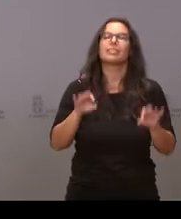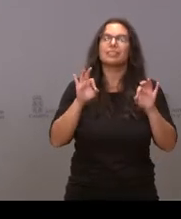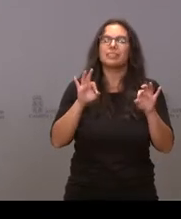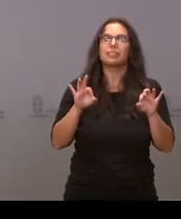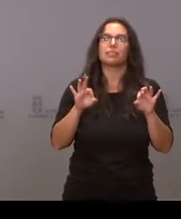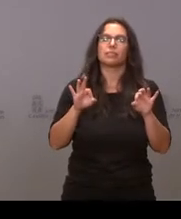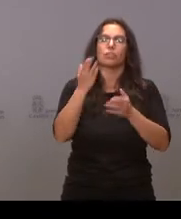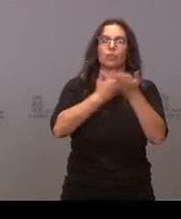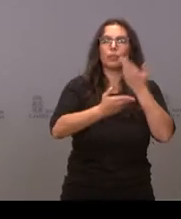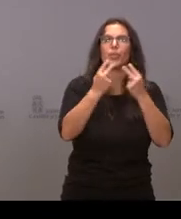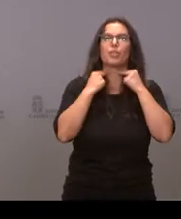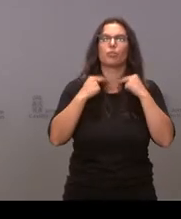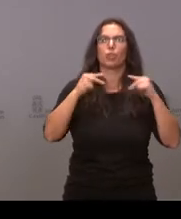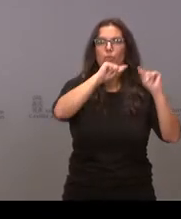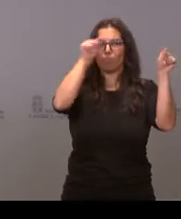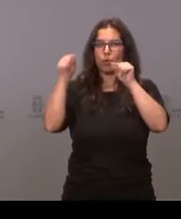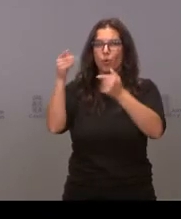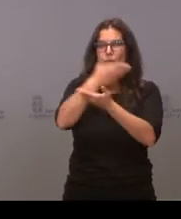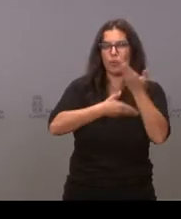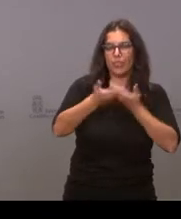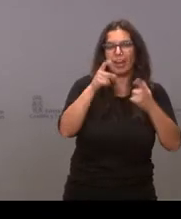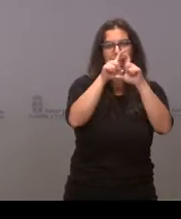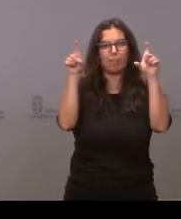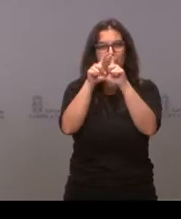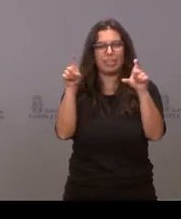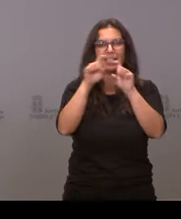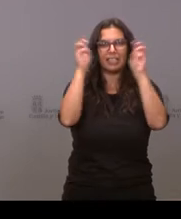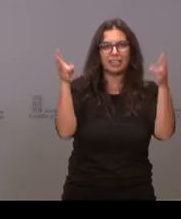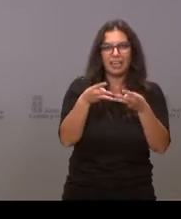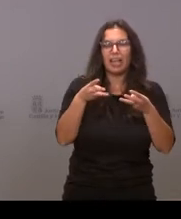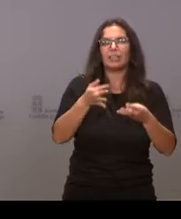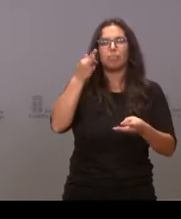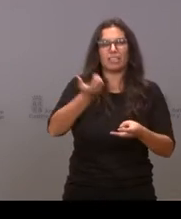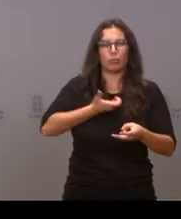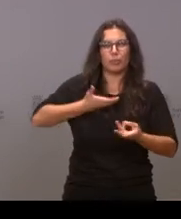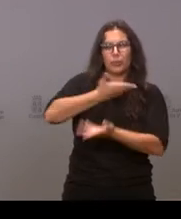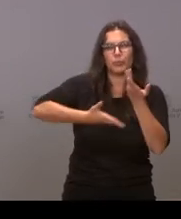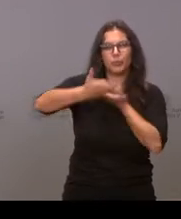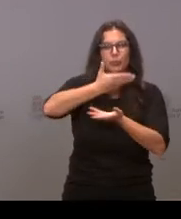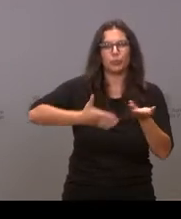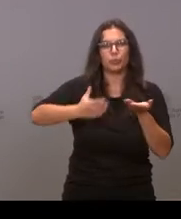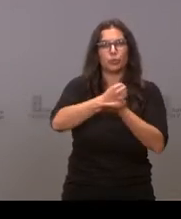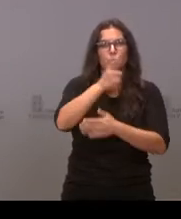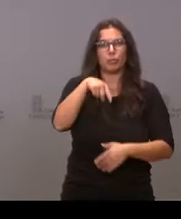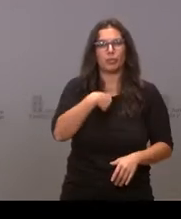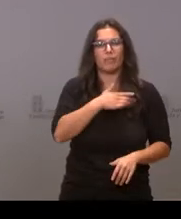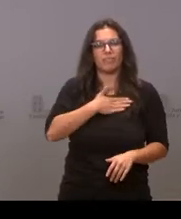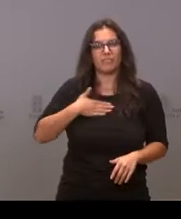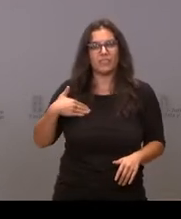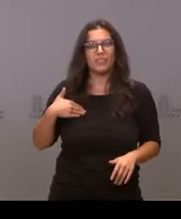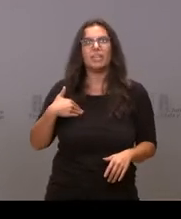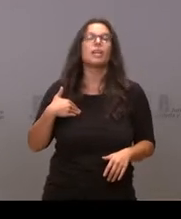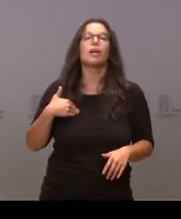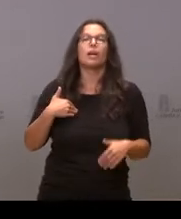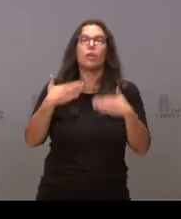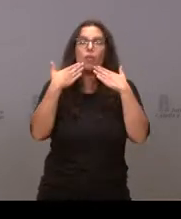diputados con las diputaciones provinciales y los ayuntamientos y quiero agradecer la apuesta que hacen las operadoras